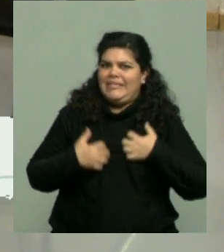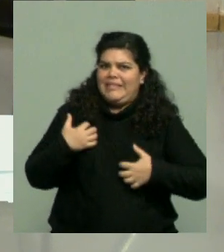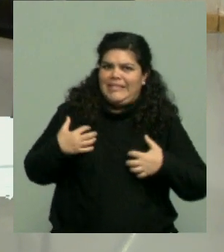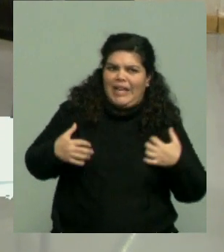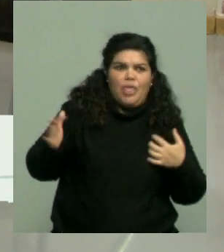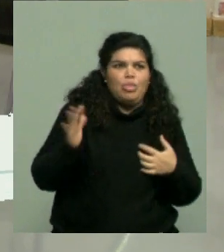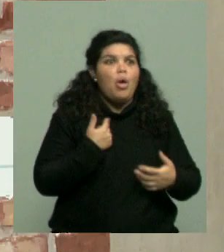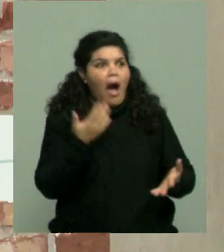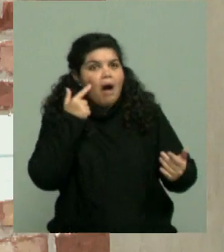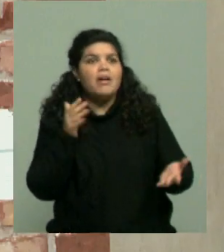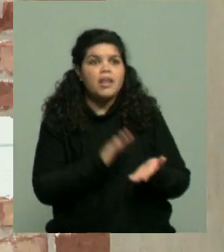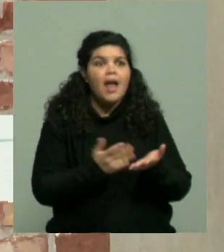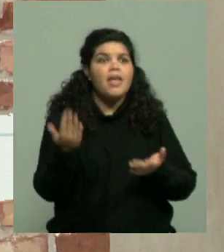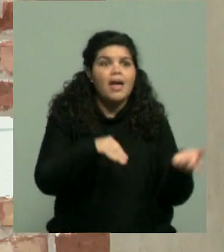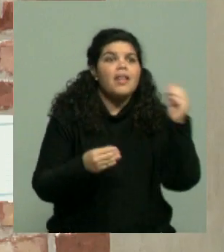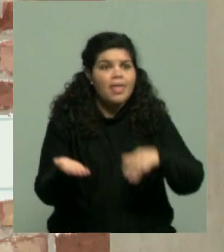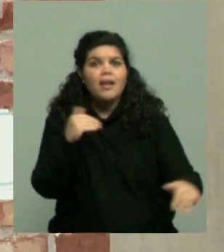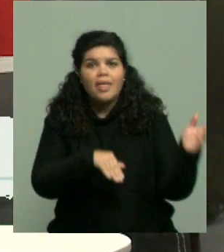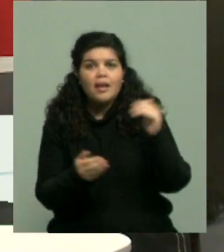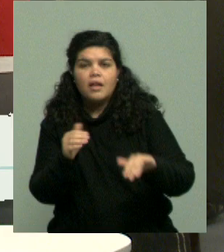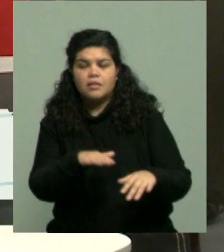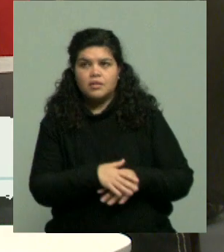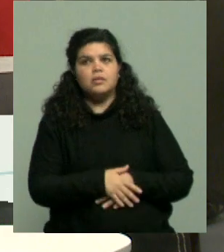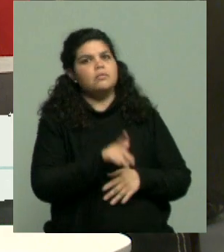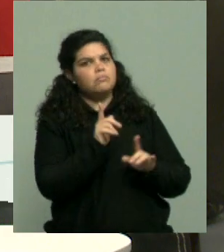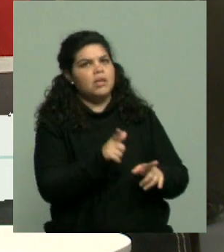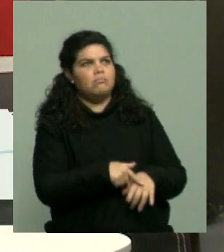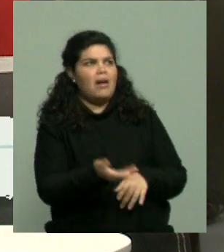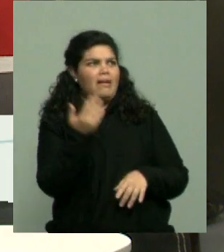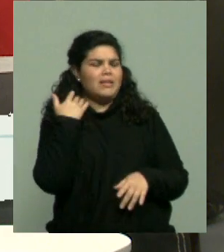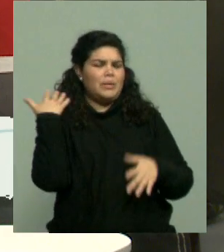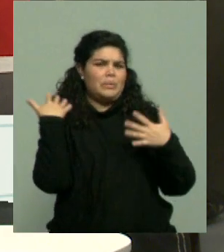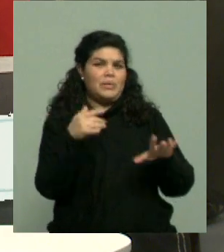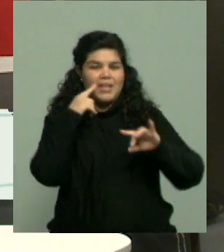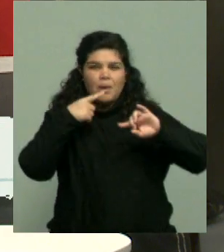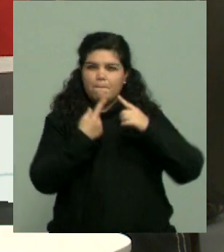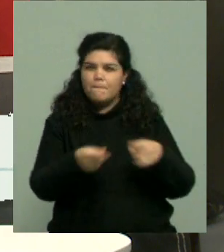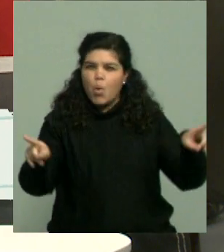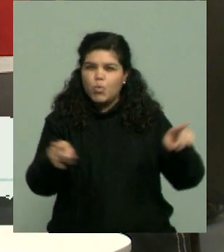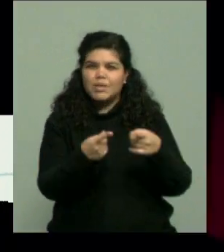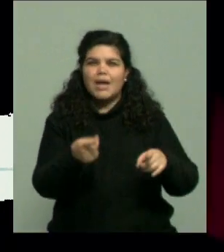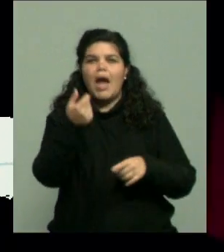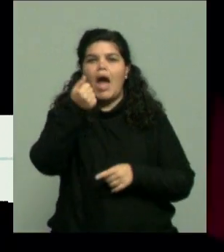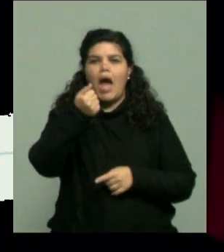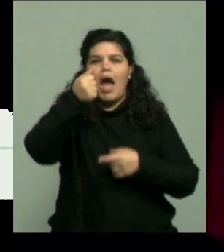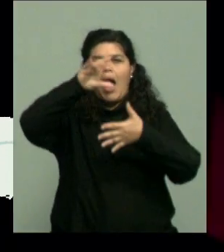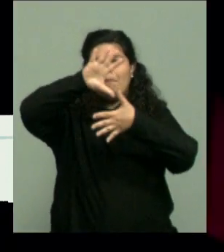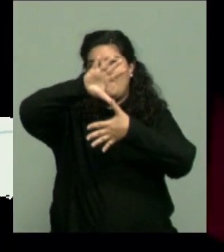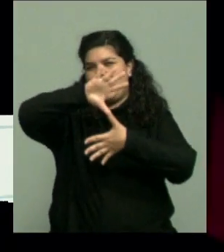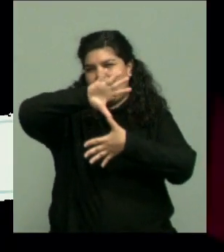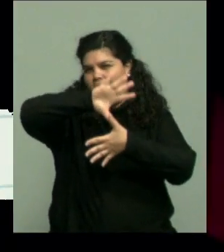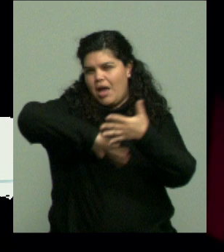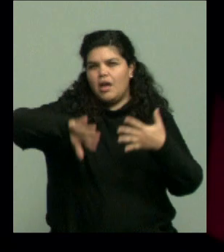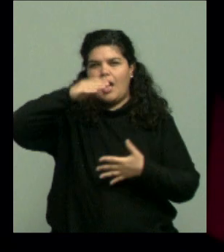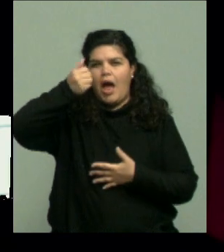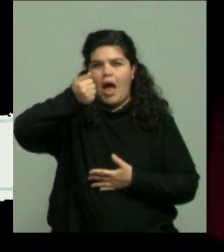de hagamos. Al principio fue un poco caótico, como por ejemplo la obra, el pedacito que escuchamos recién, de América, que se llama, una